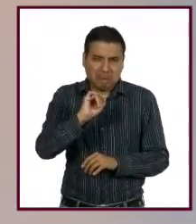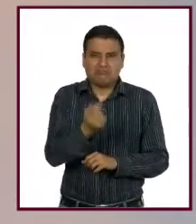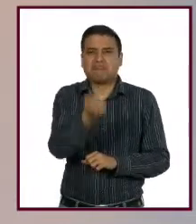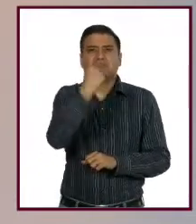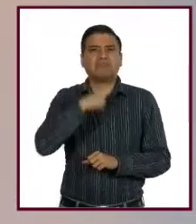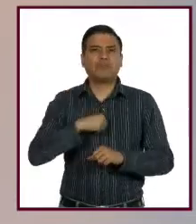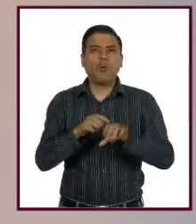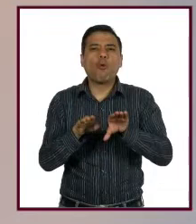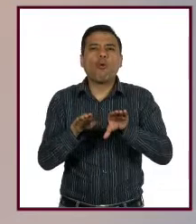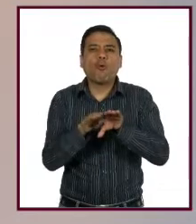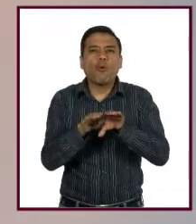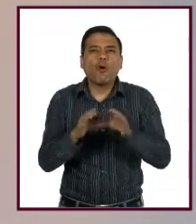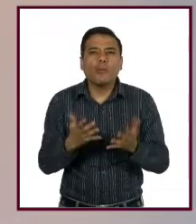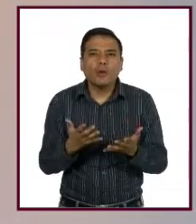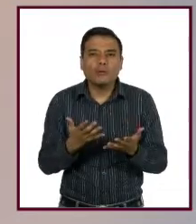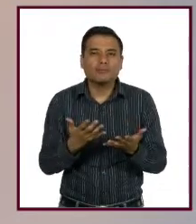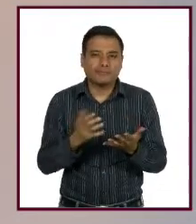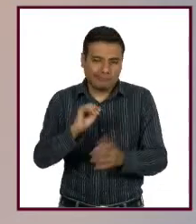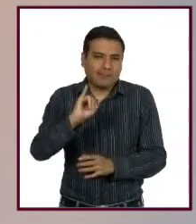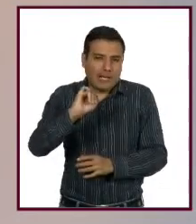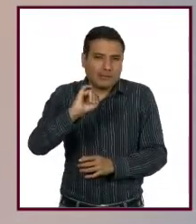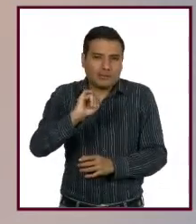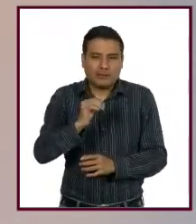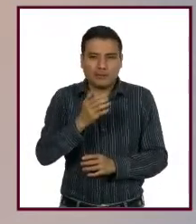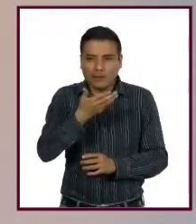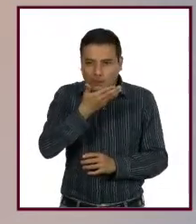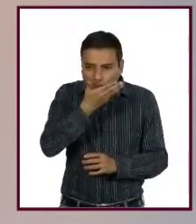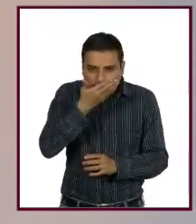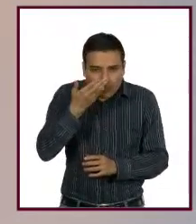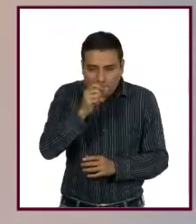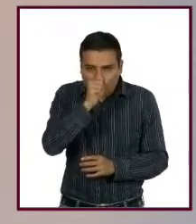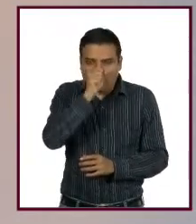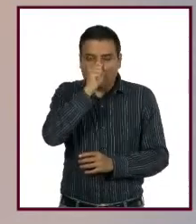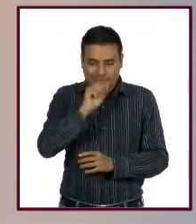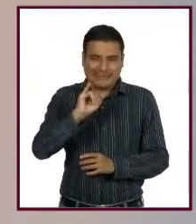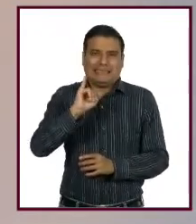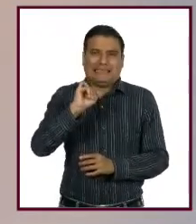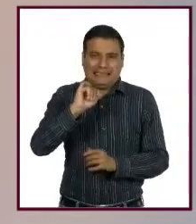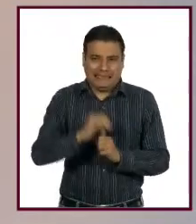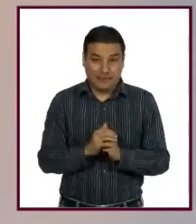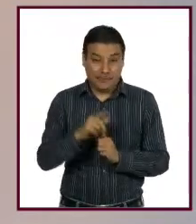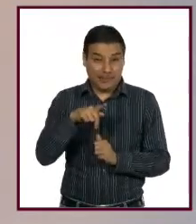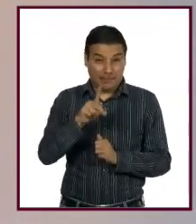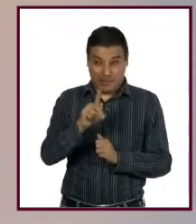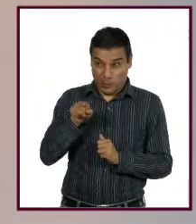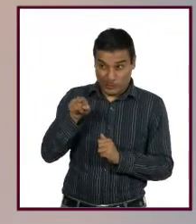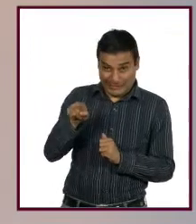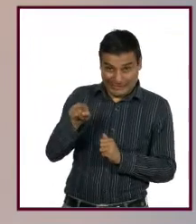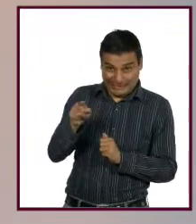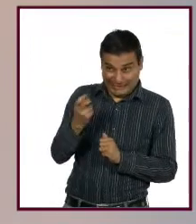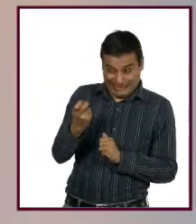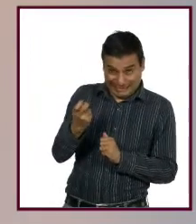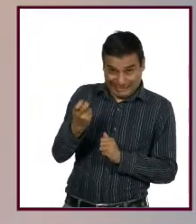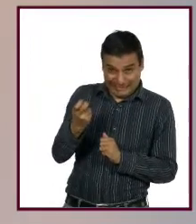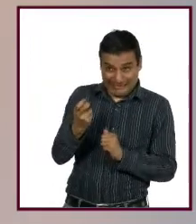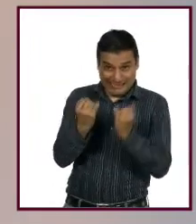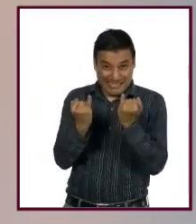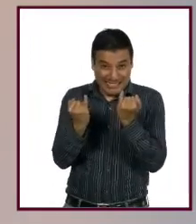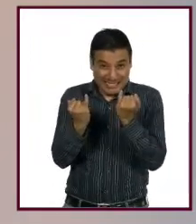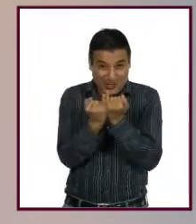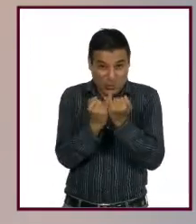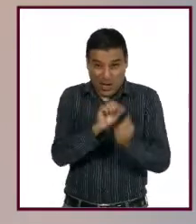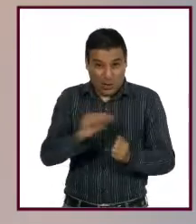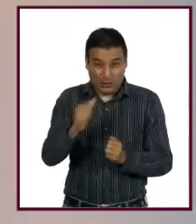al organismo, más bien dicho, por medio de la inhalación, pero no cumple con las características de una sustancia inhalable por sus